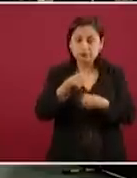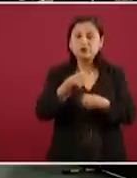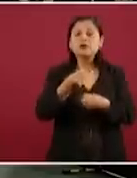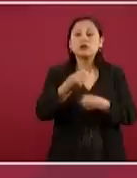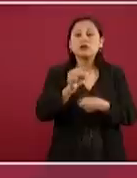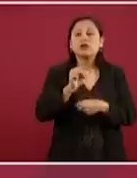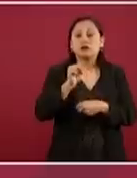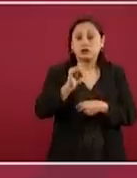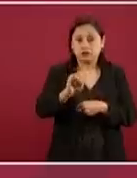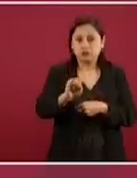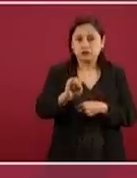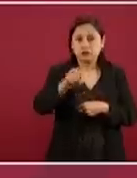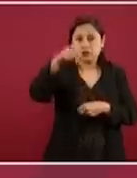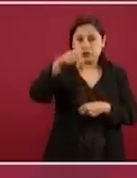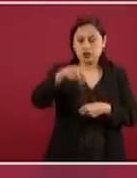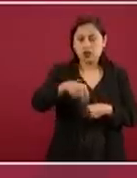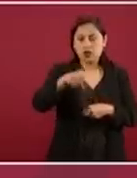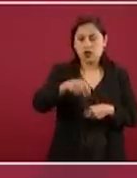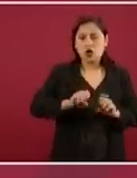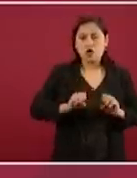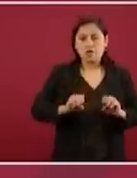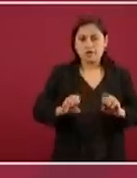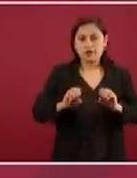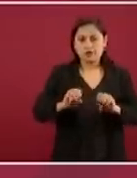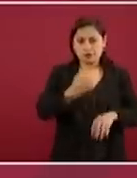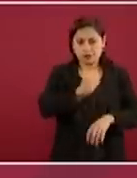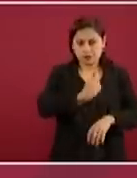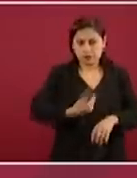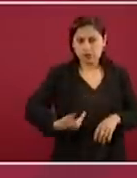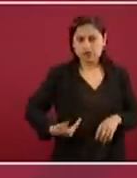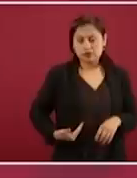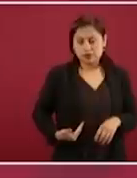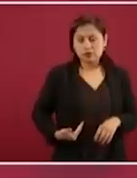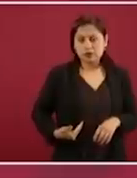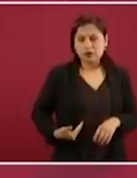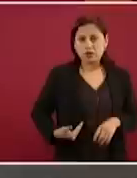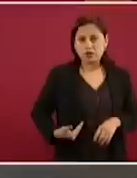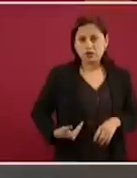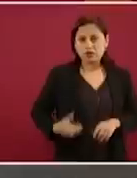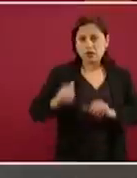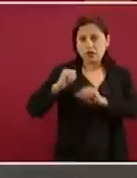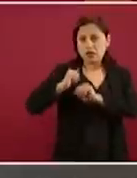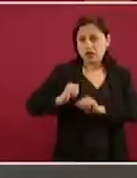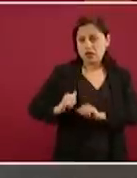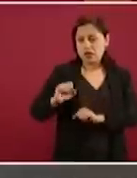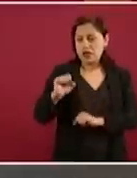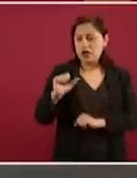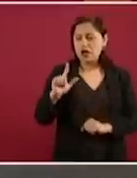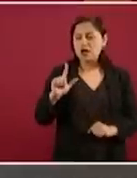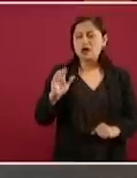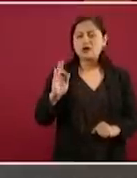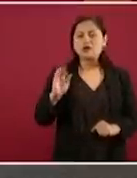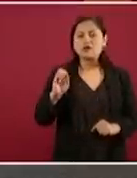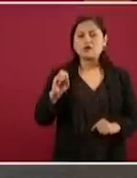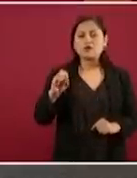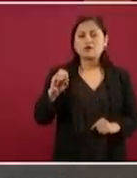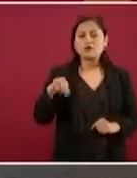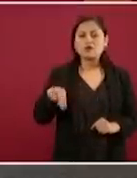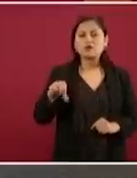la Oficina de la Presidencia de la República, que tiene a su cargo Alfonso Romo, es la